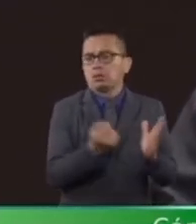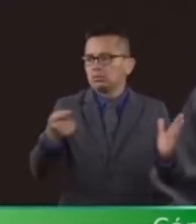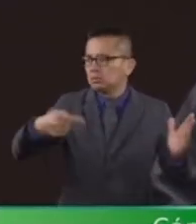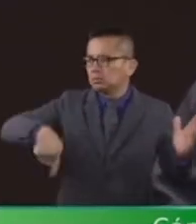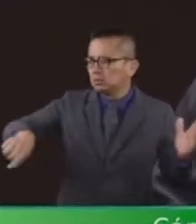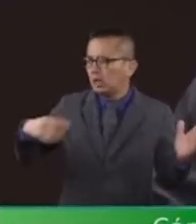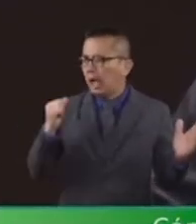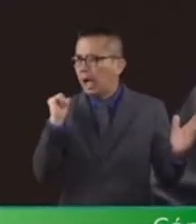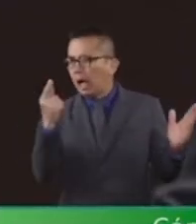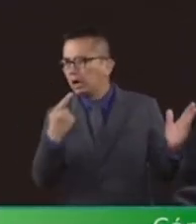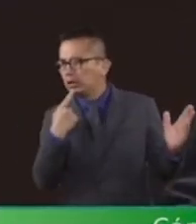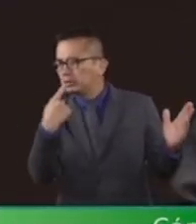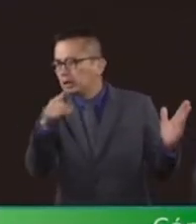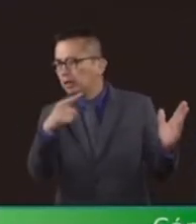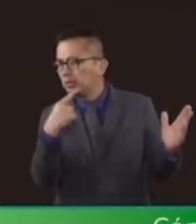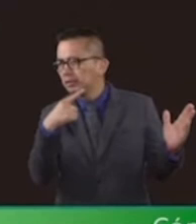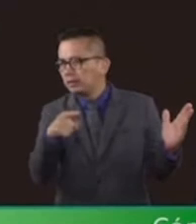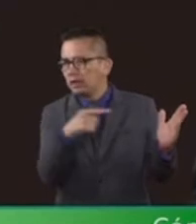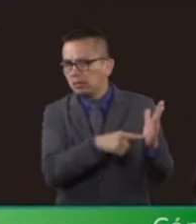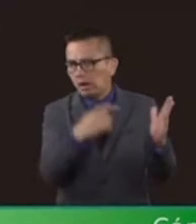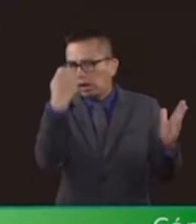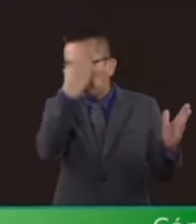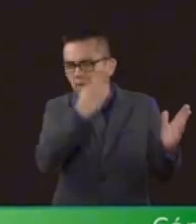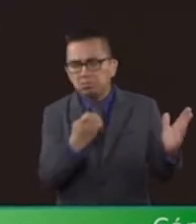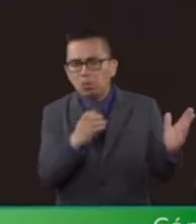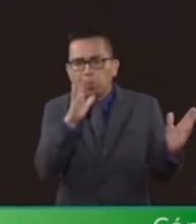menos revertir.